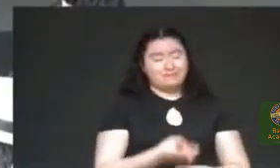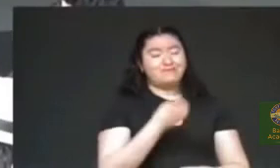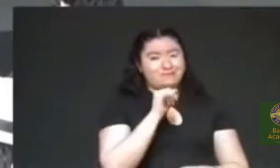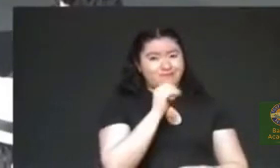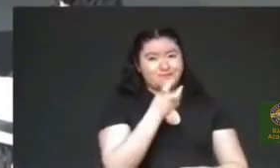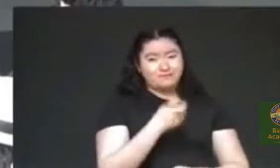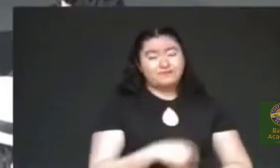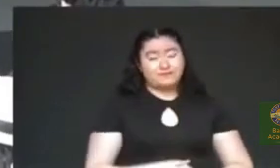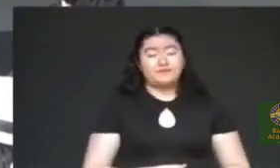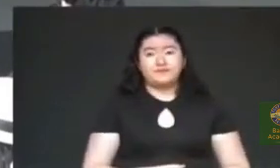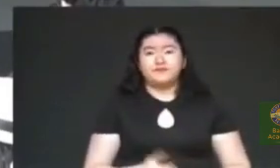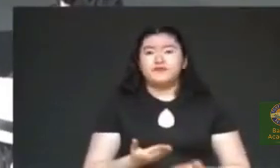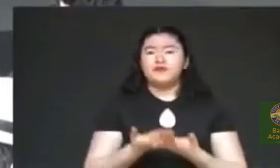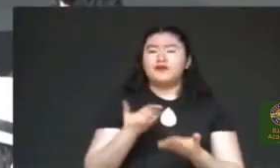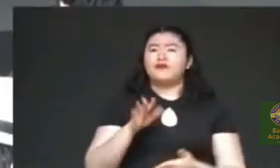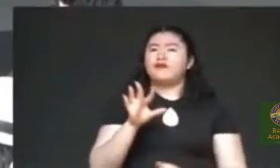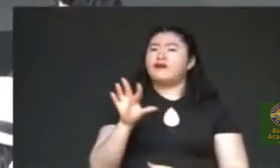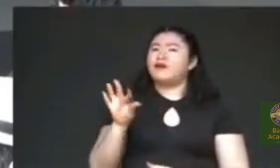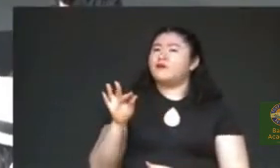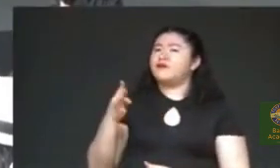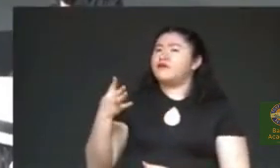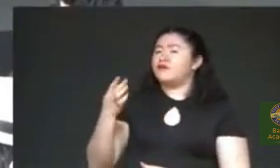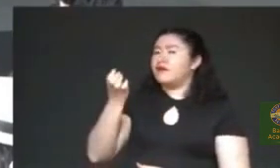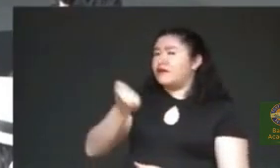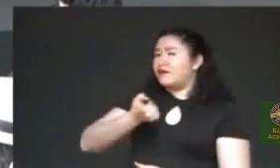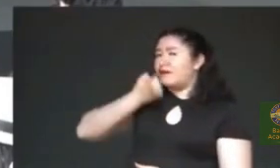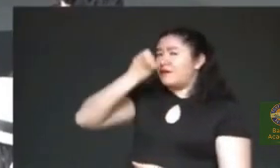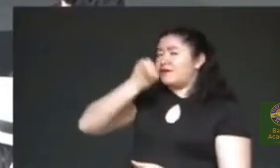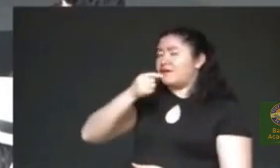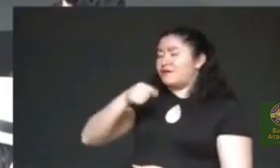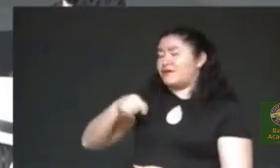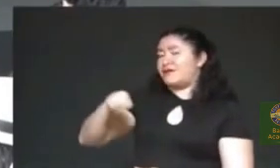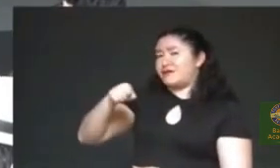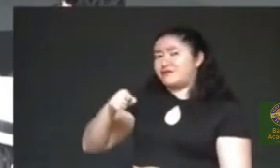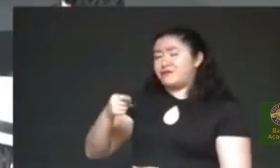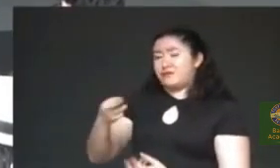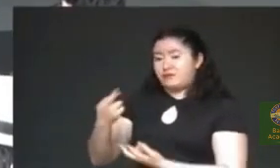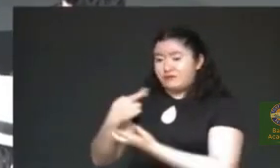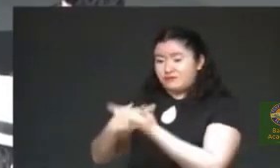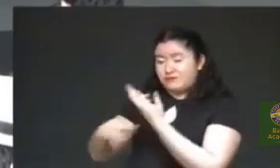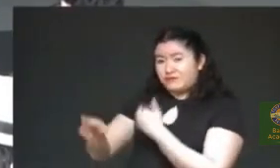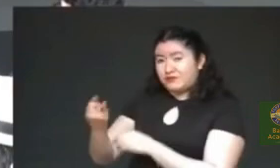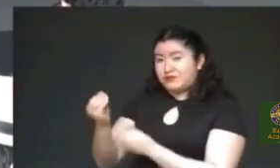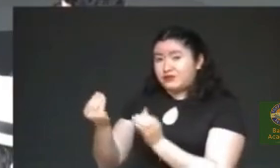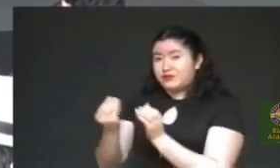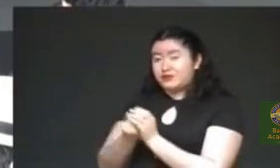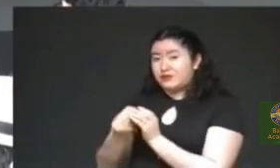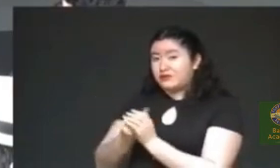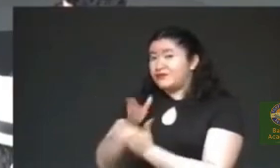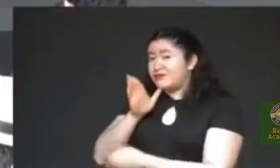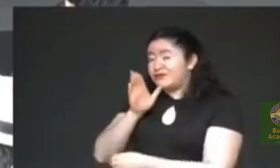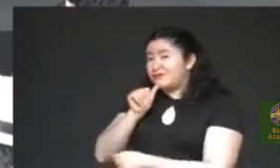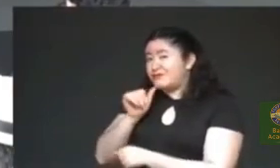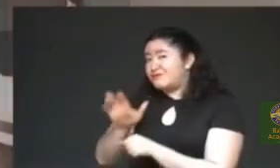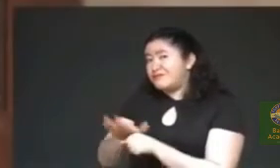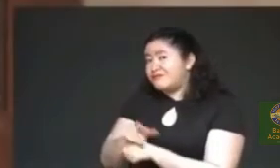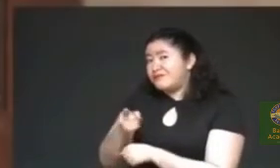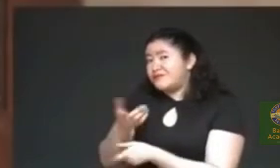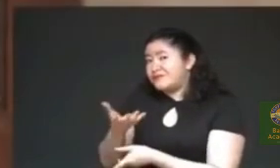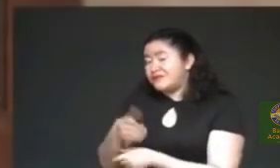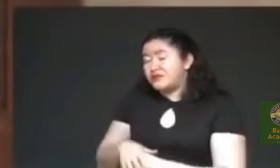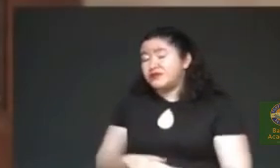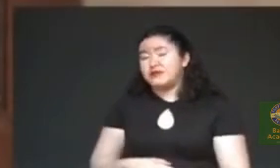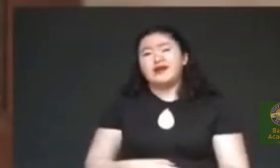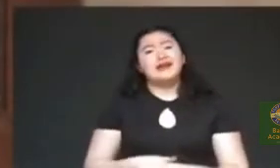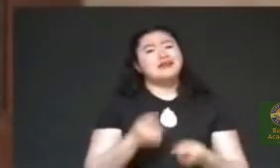¿cuáles son los problemas que están presentando? ¿Qué es lo que tiene que no pueden regresar a clases el próximo 30 de agosto? Sí, son diversas. En algunos casos